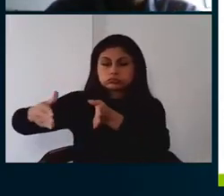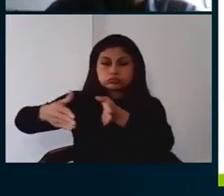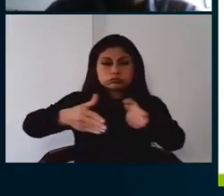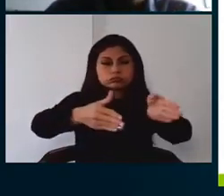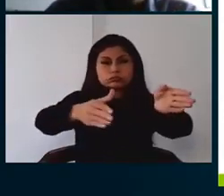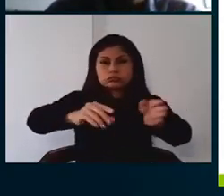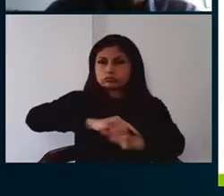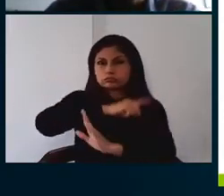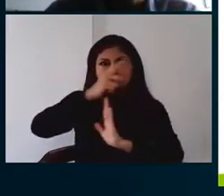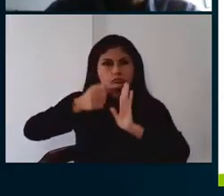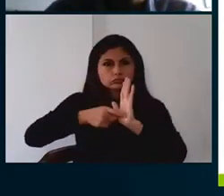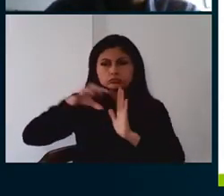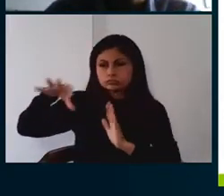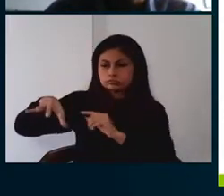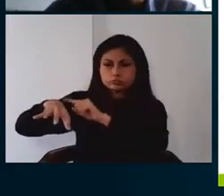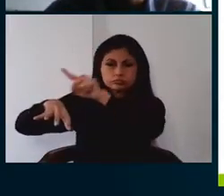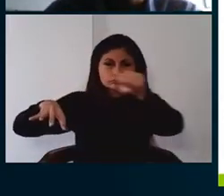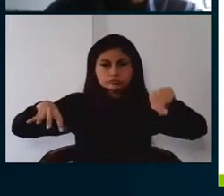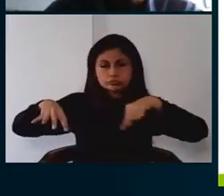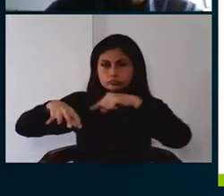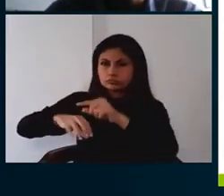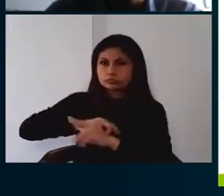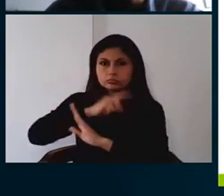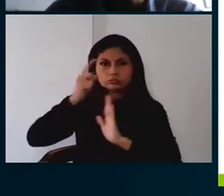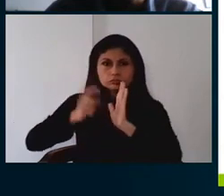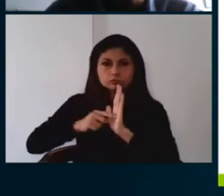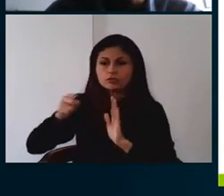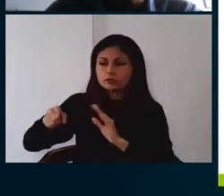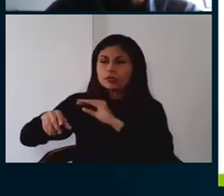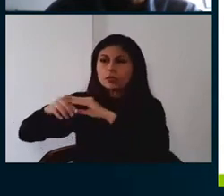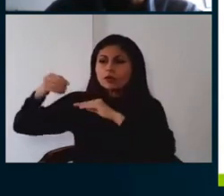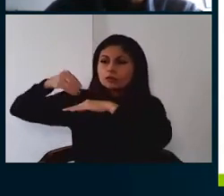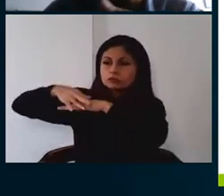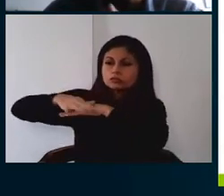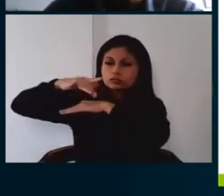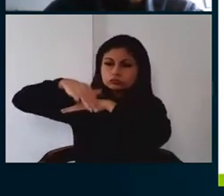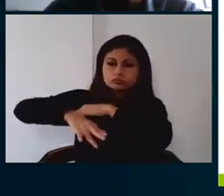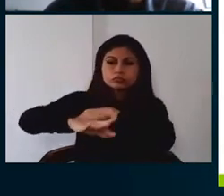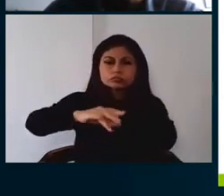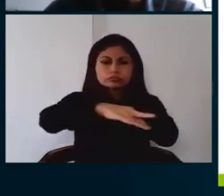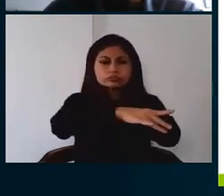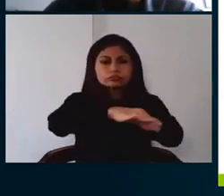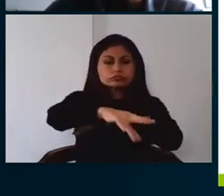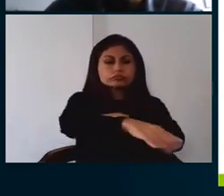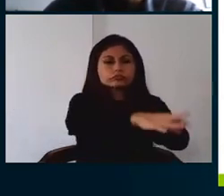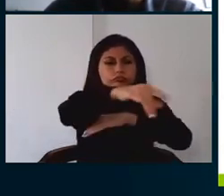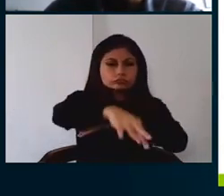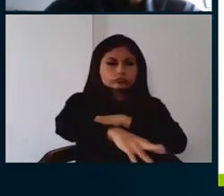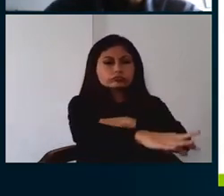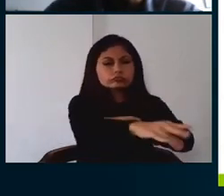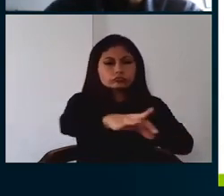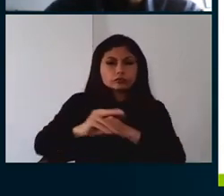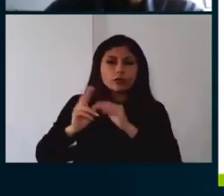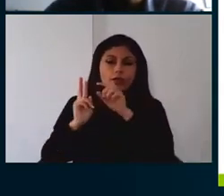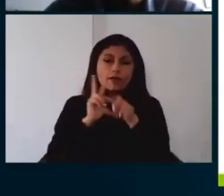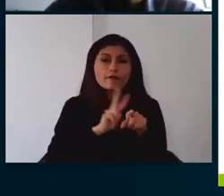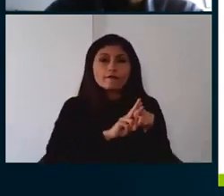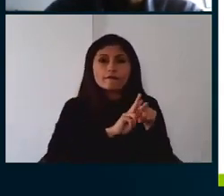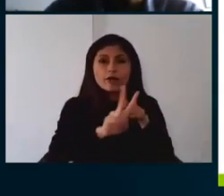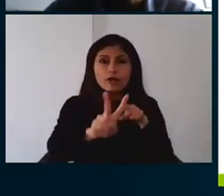vectoriales, cómo es el comportamiento de flujo en los floculadores, en las unidades de floculación. ¿Será que las velocidades